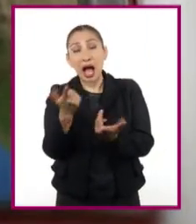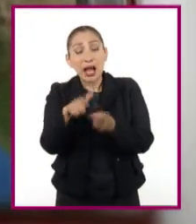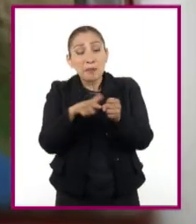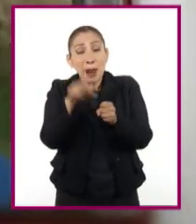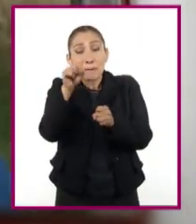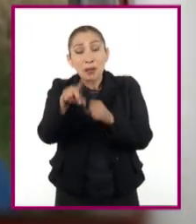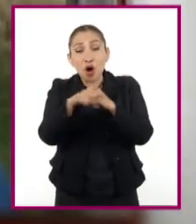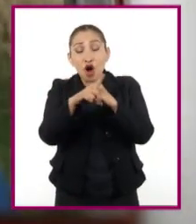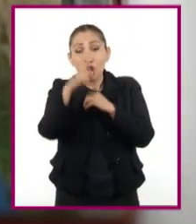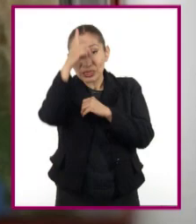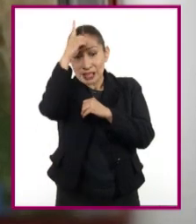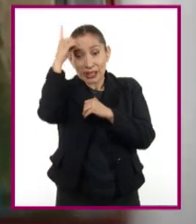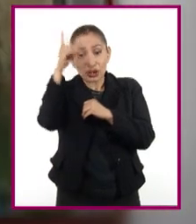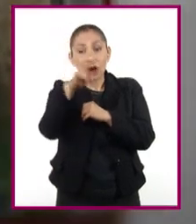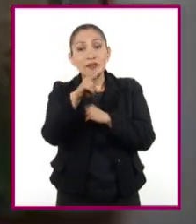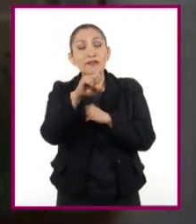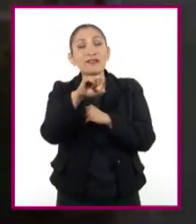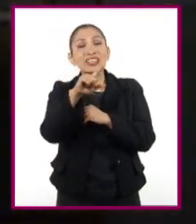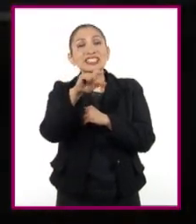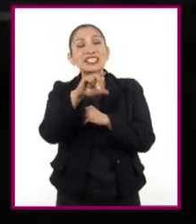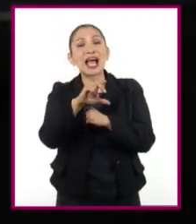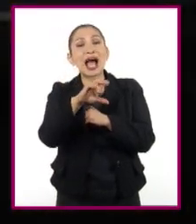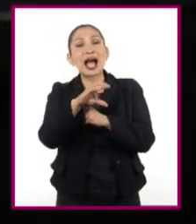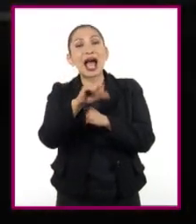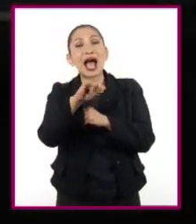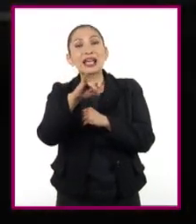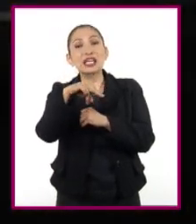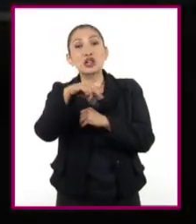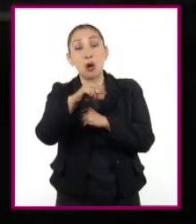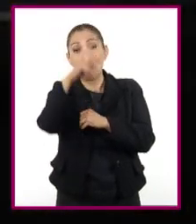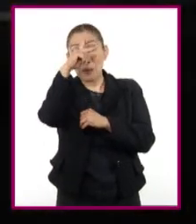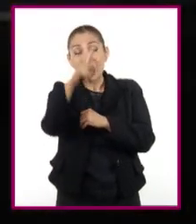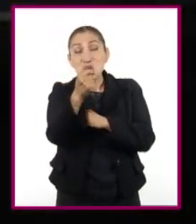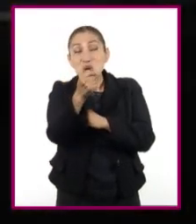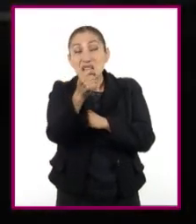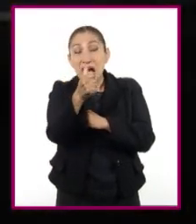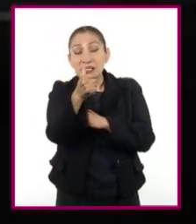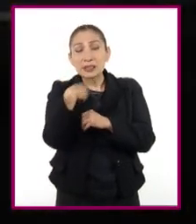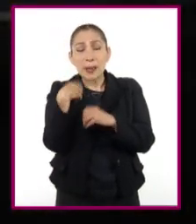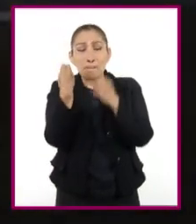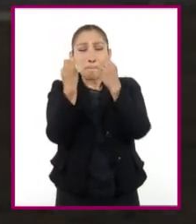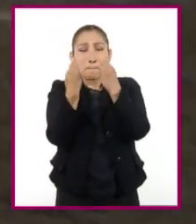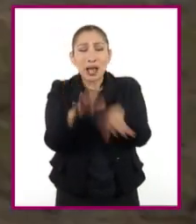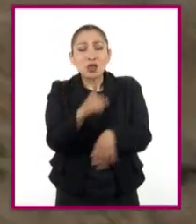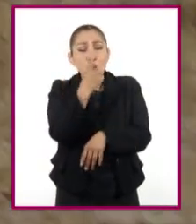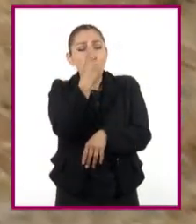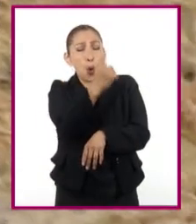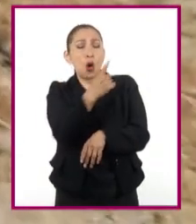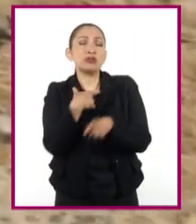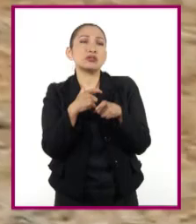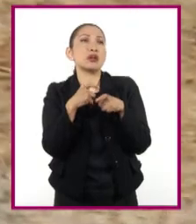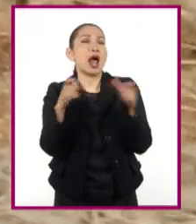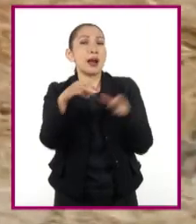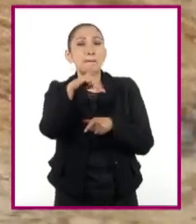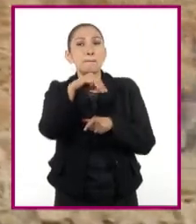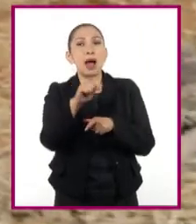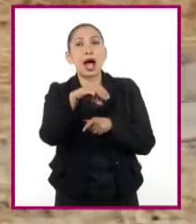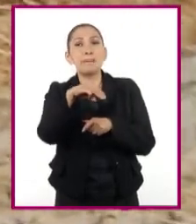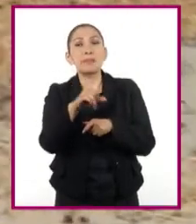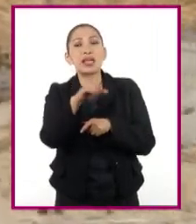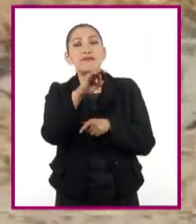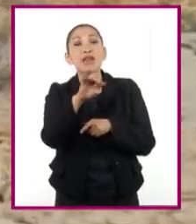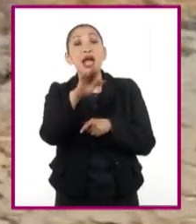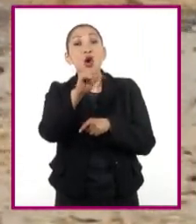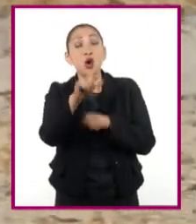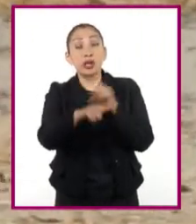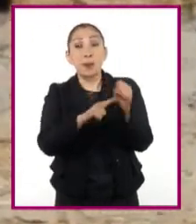en el desierto del Vizcaíno. México estuvo a punto de perder a uno de sus grandes mamíferos y